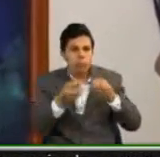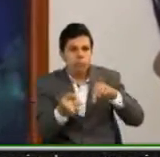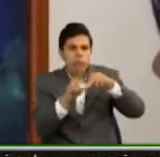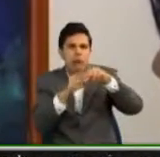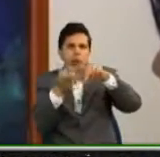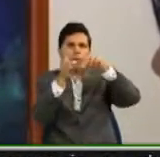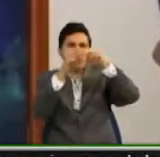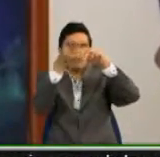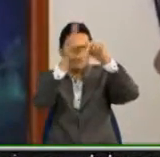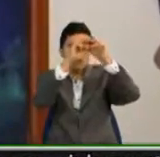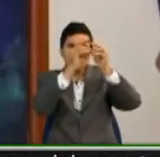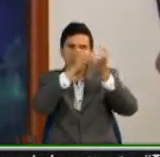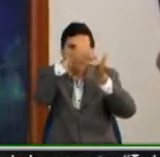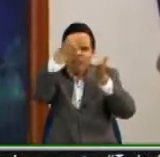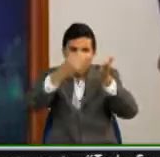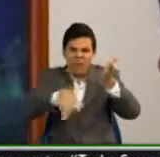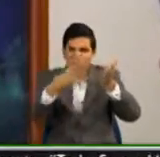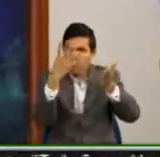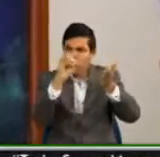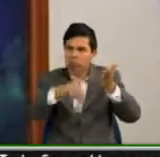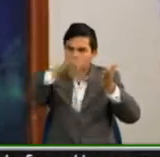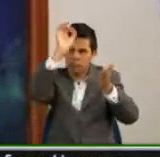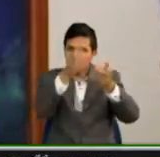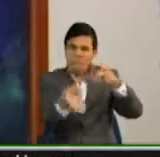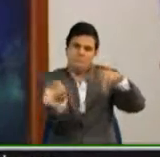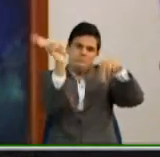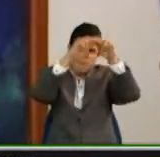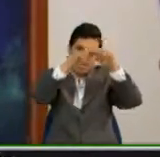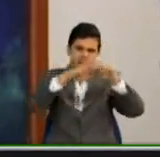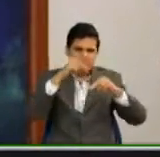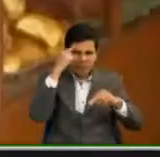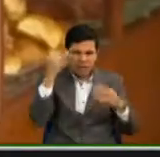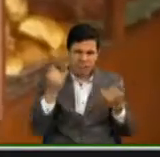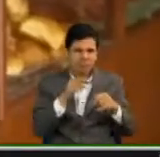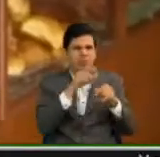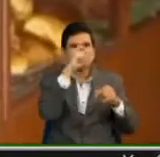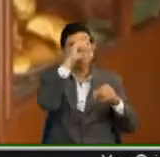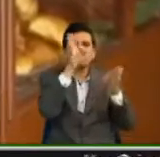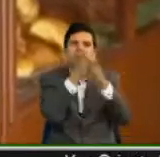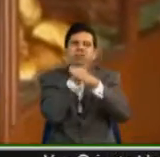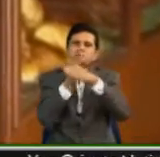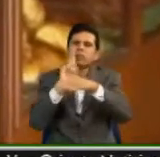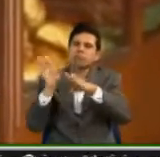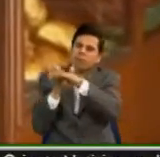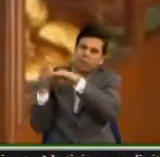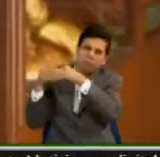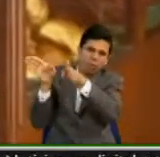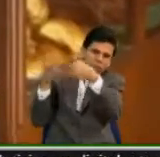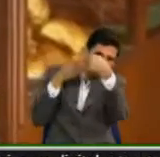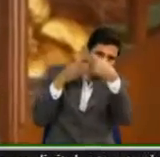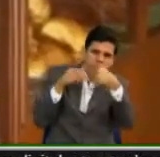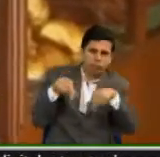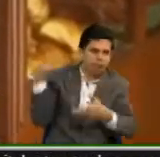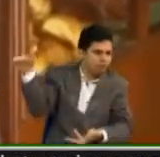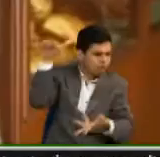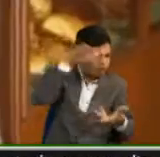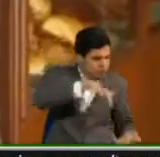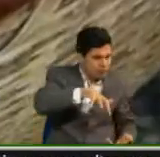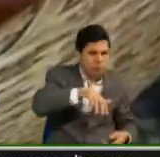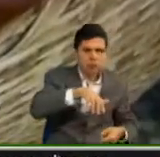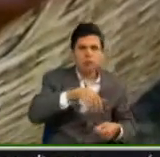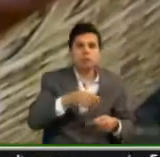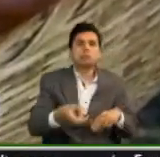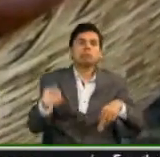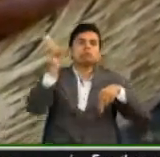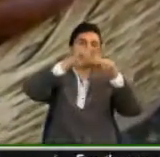de más de un 40% con el tema de la crisis fronteriza y lo peor es que está escaso,